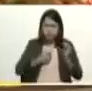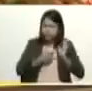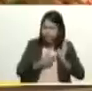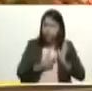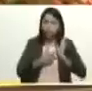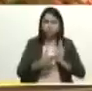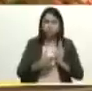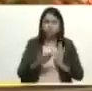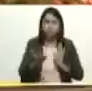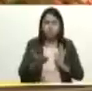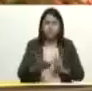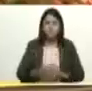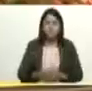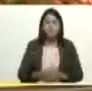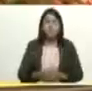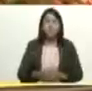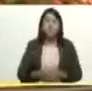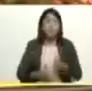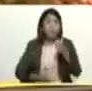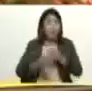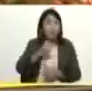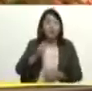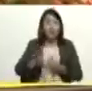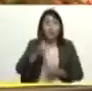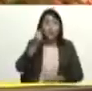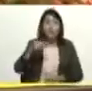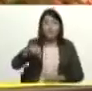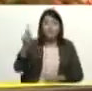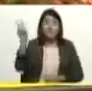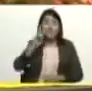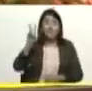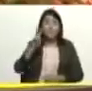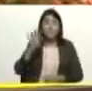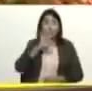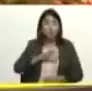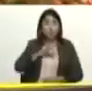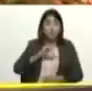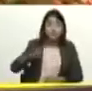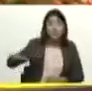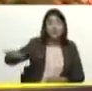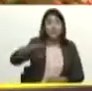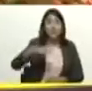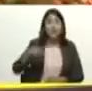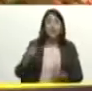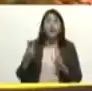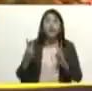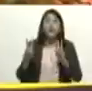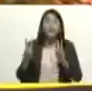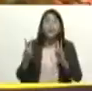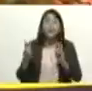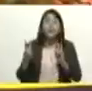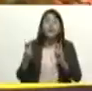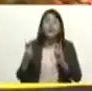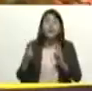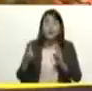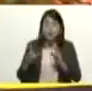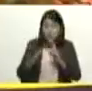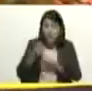por establecer y construir en Venezuela una sociedad nueva, pero nueva sobre todo de